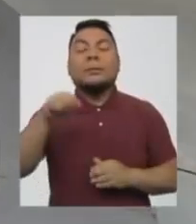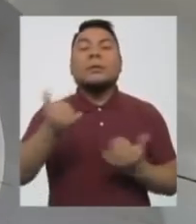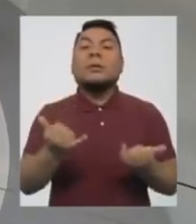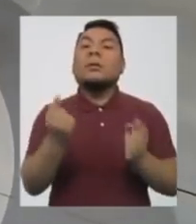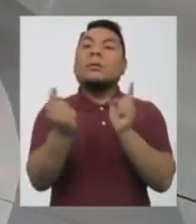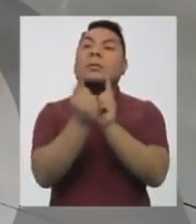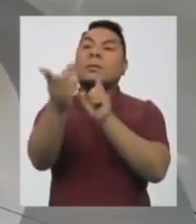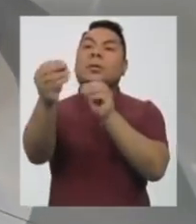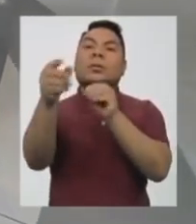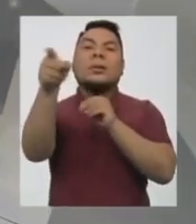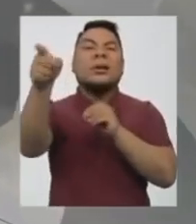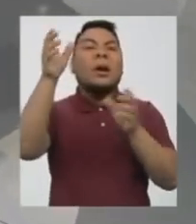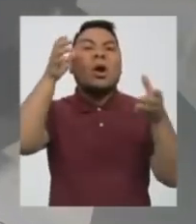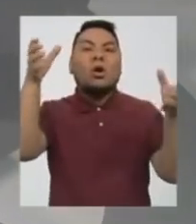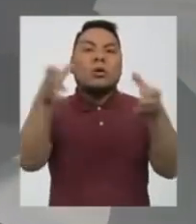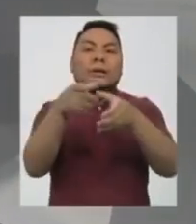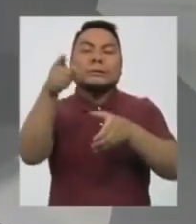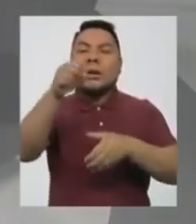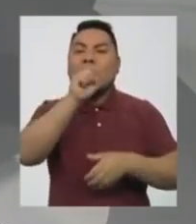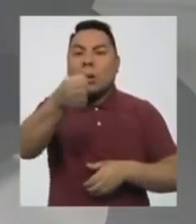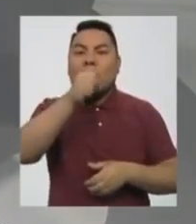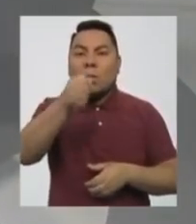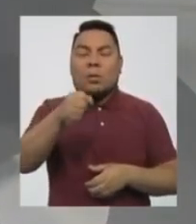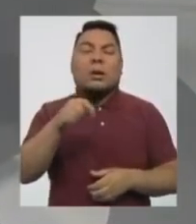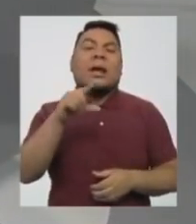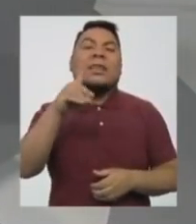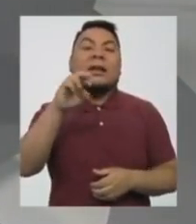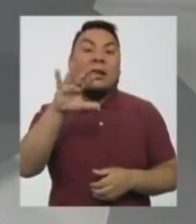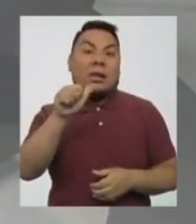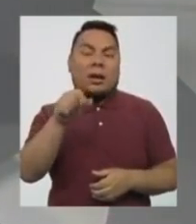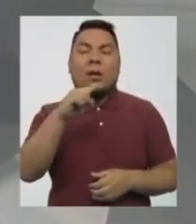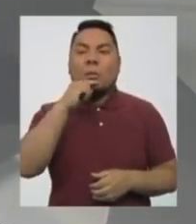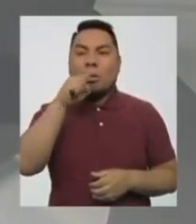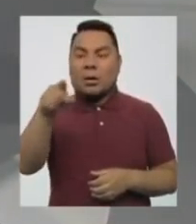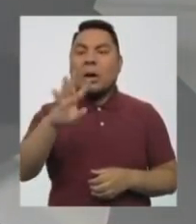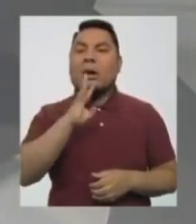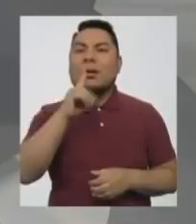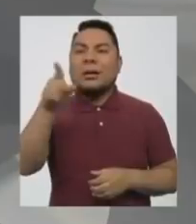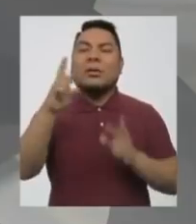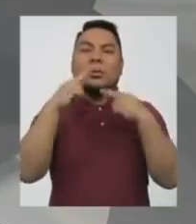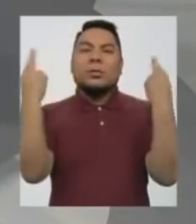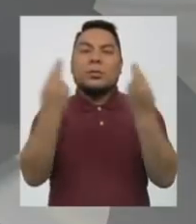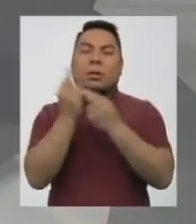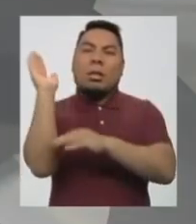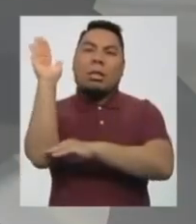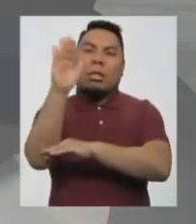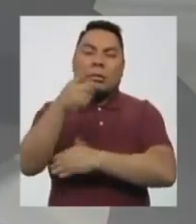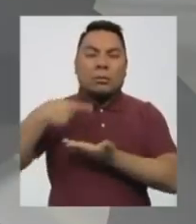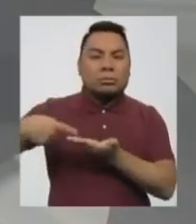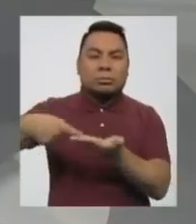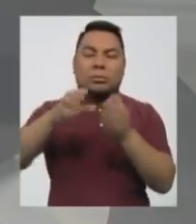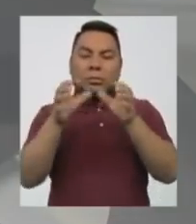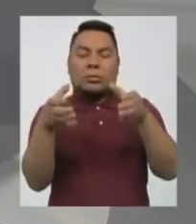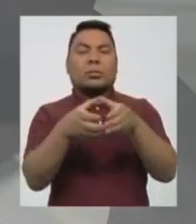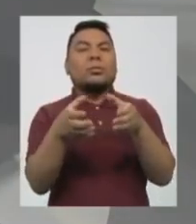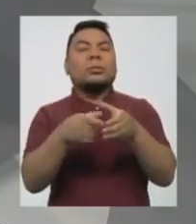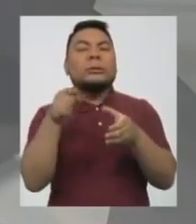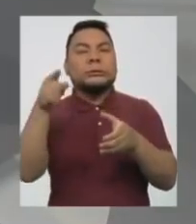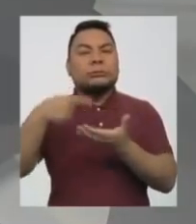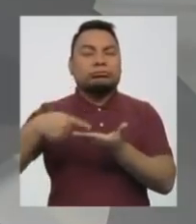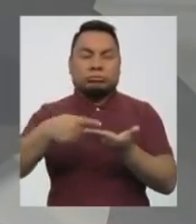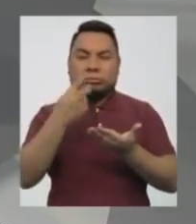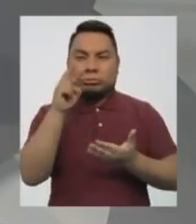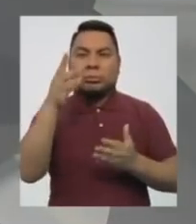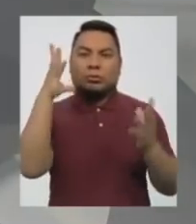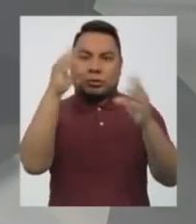Nos vamos de inmediato al Congreso de la República. Nuestra compañera Nelia Sabache se encuentra en esta prolongada sesión de la Subcomisión de Acusaciones Constitucionales. Buenas